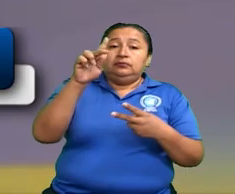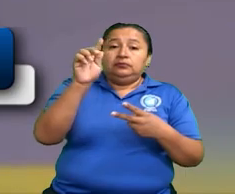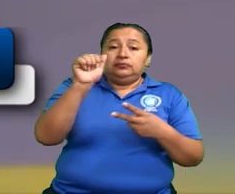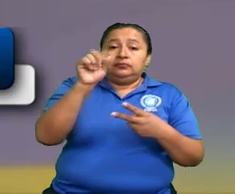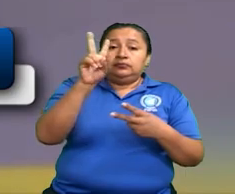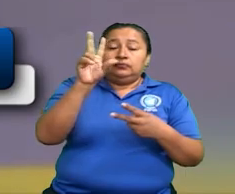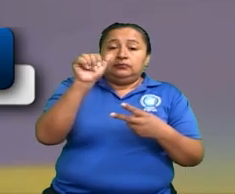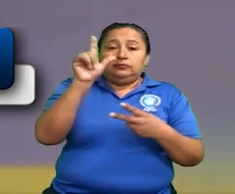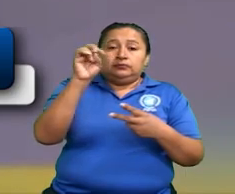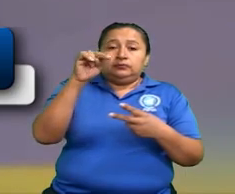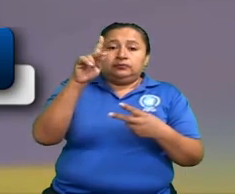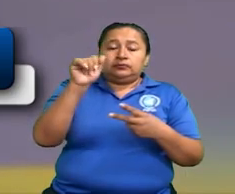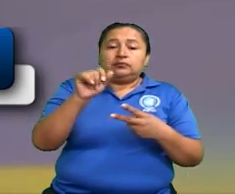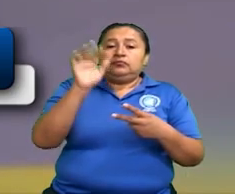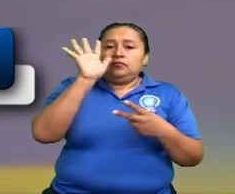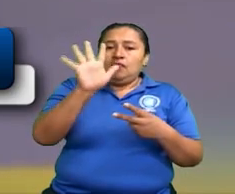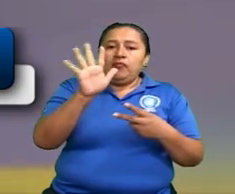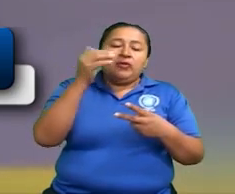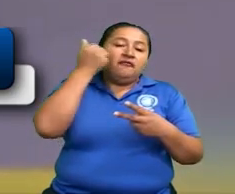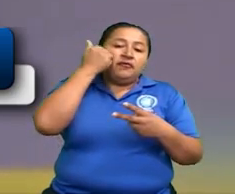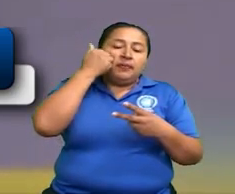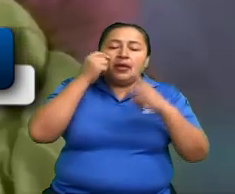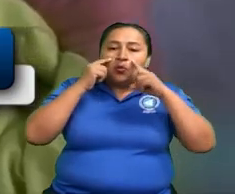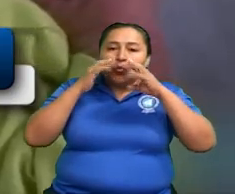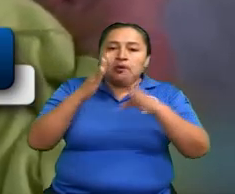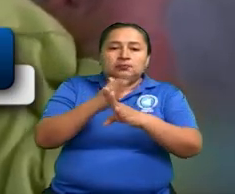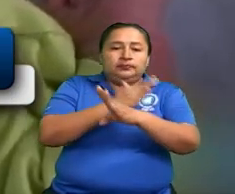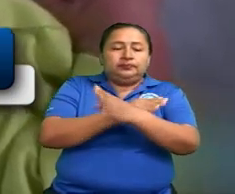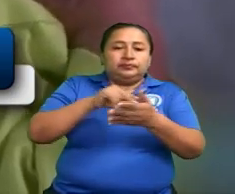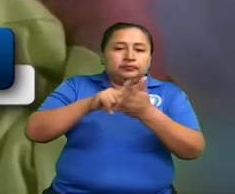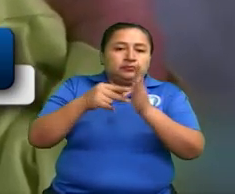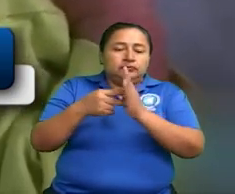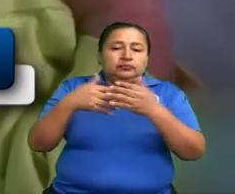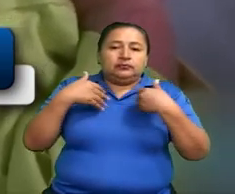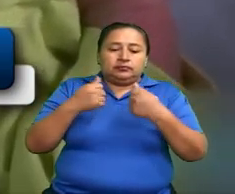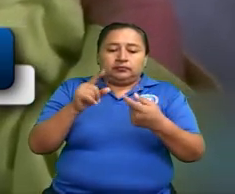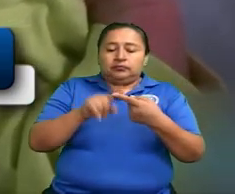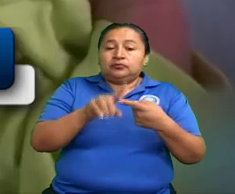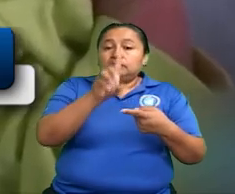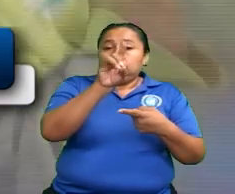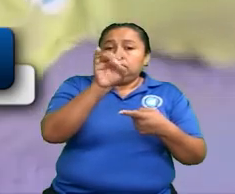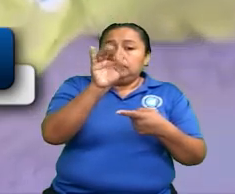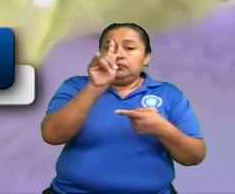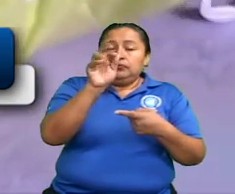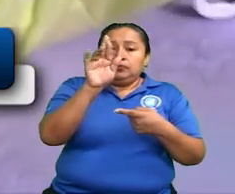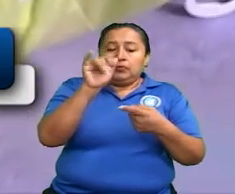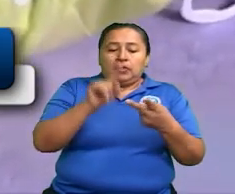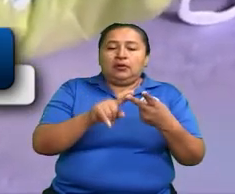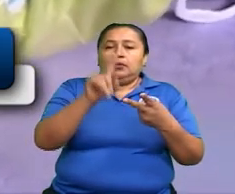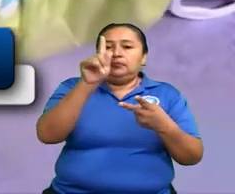pentavalente son 5 enfermedades que previene. Previene la difteria, tétano,